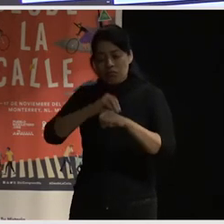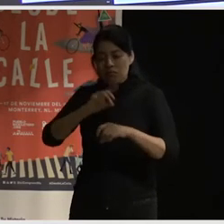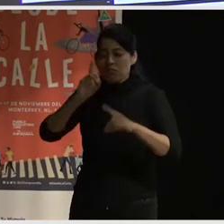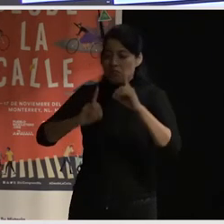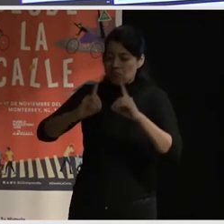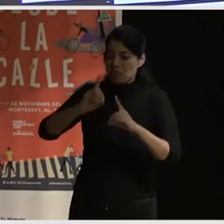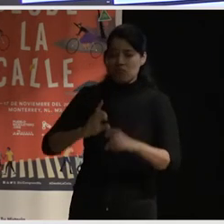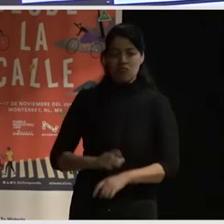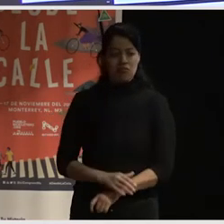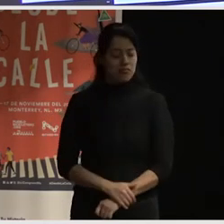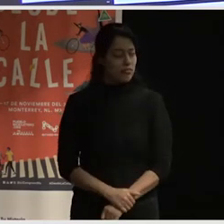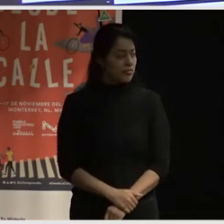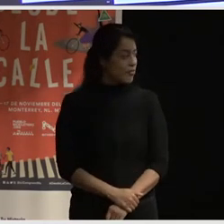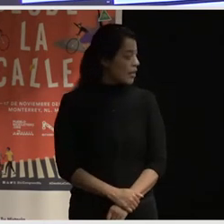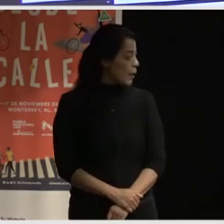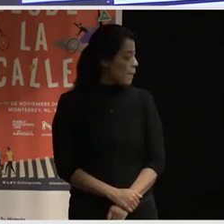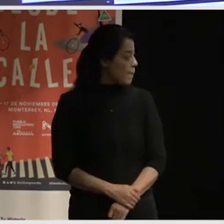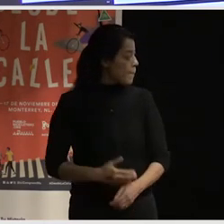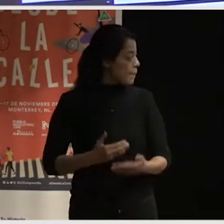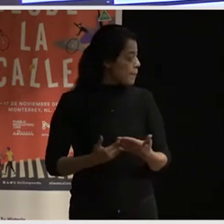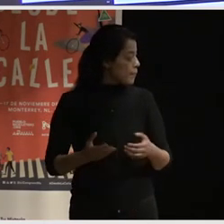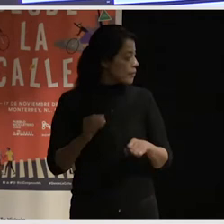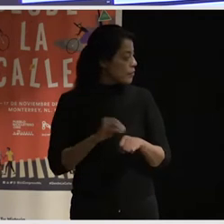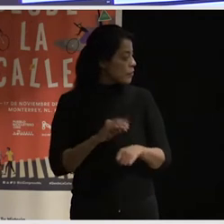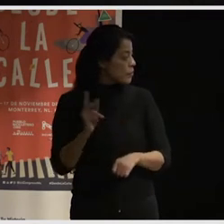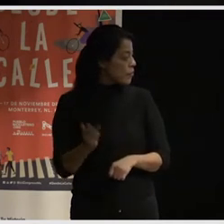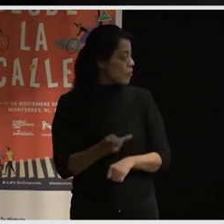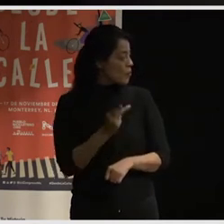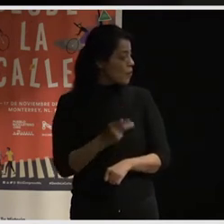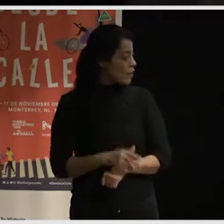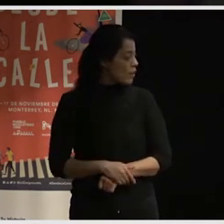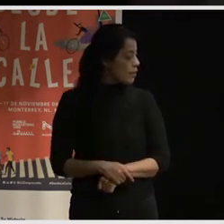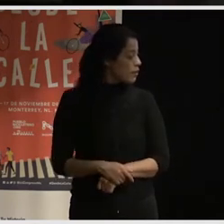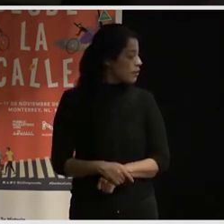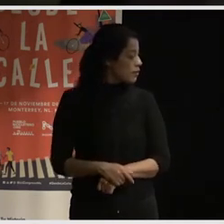muy bien bueno llegamos al momento para las preguntas del público entonces